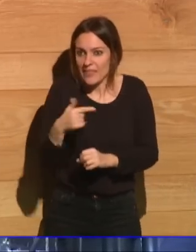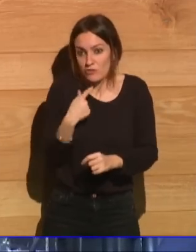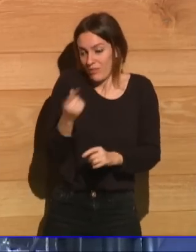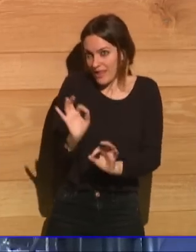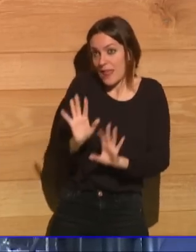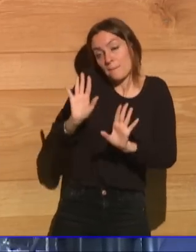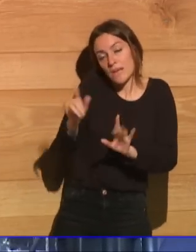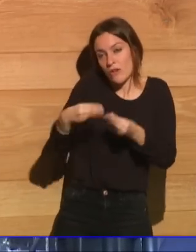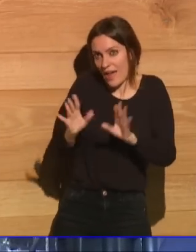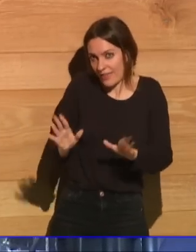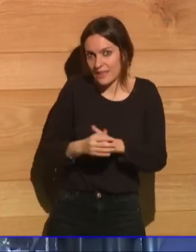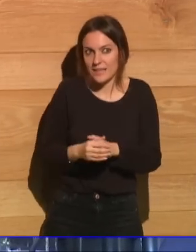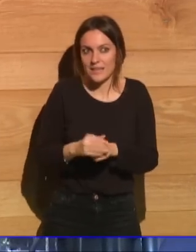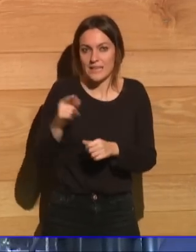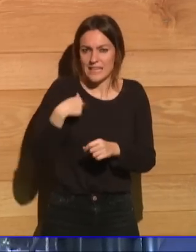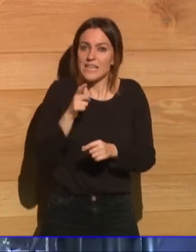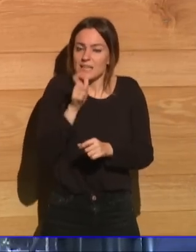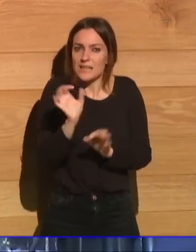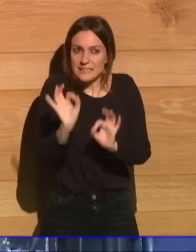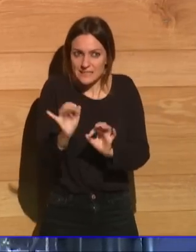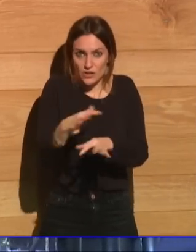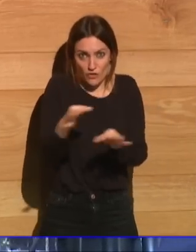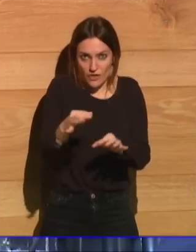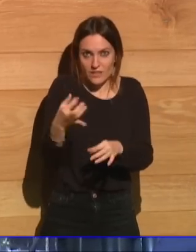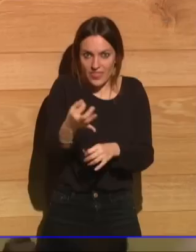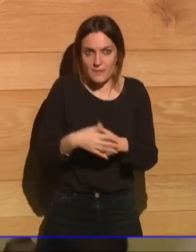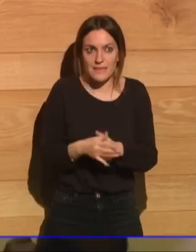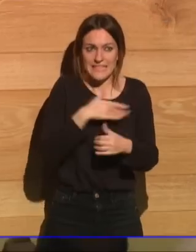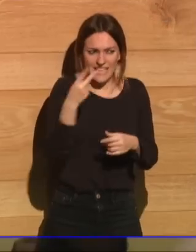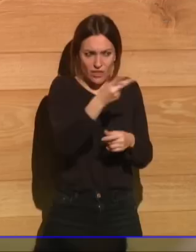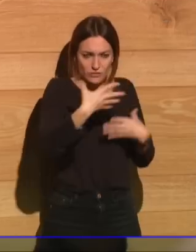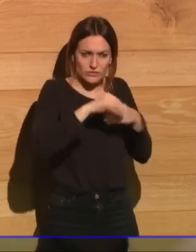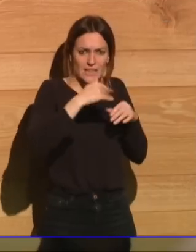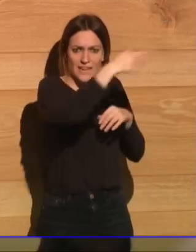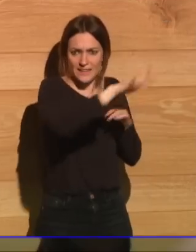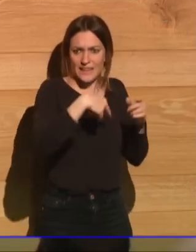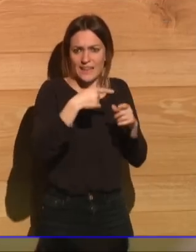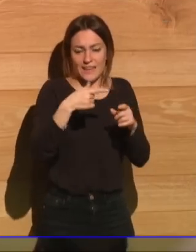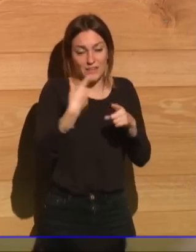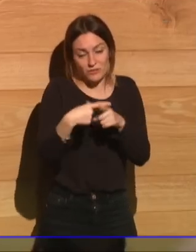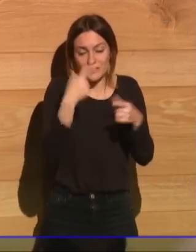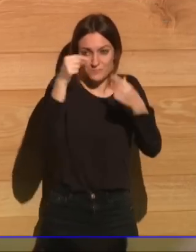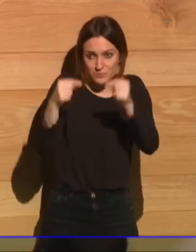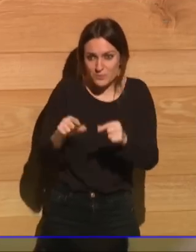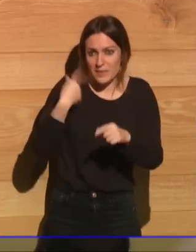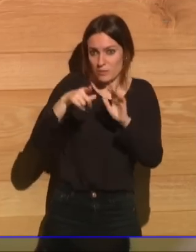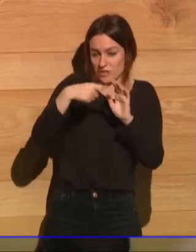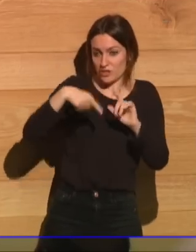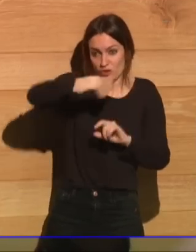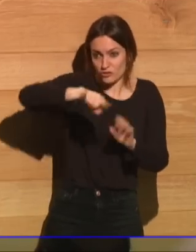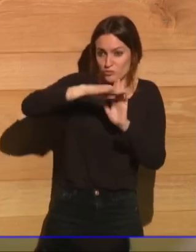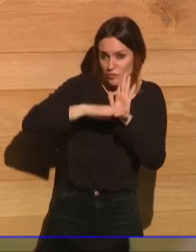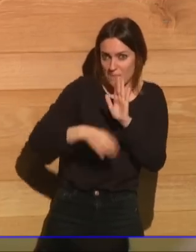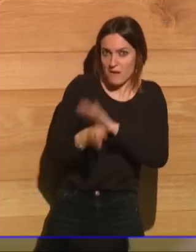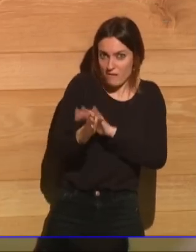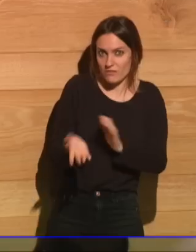Es Putnam con A ver, ¿queréis NAM. iros los dos allá atrás, habláis vuestras mierdas y seguimos luego con el programa? ¿Nos quedamos Javi y yo? No